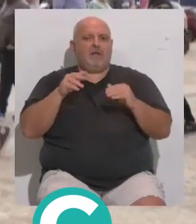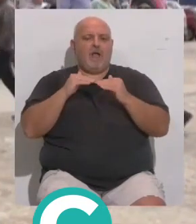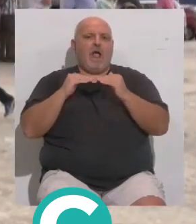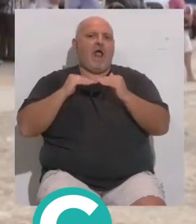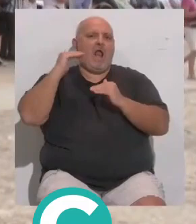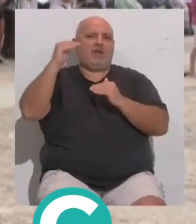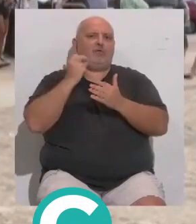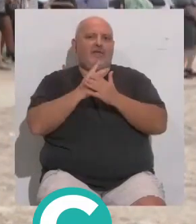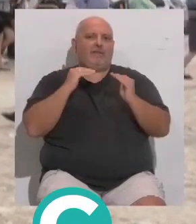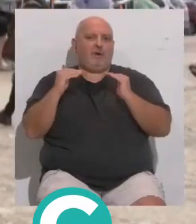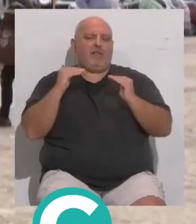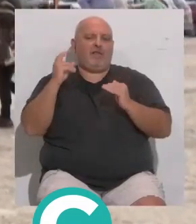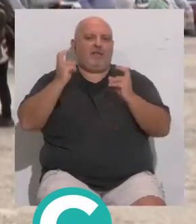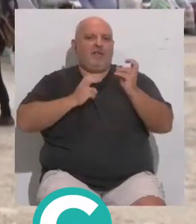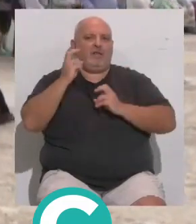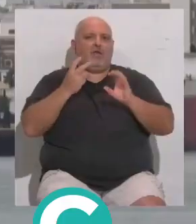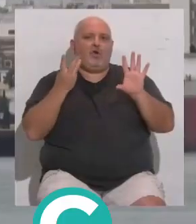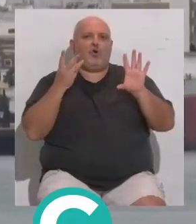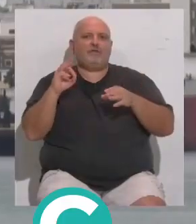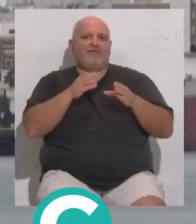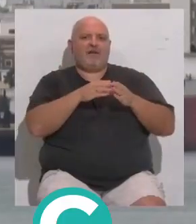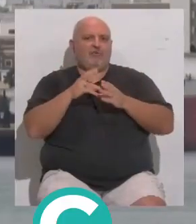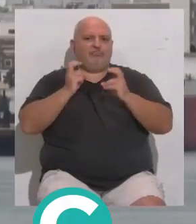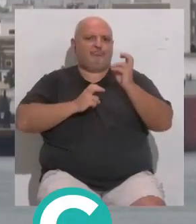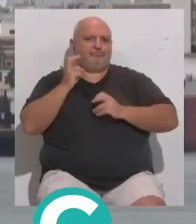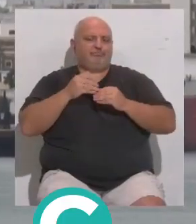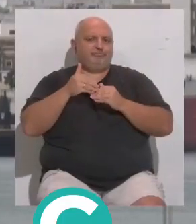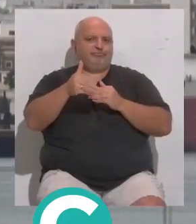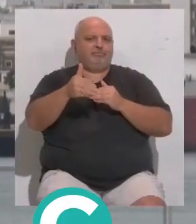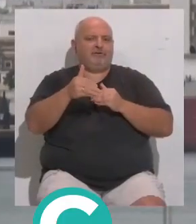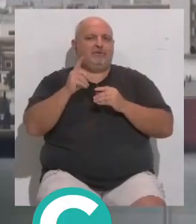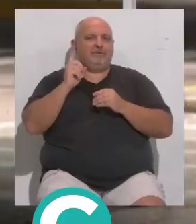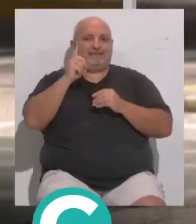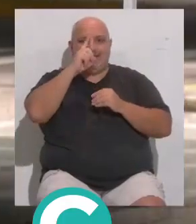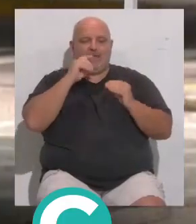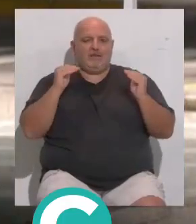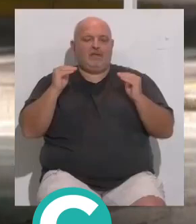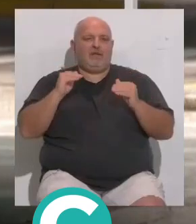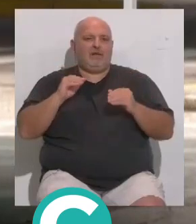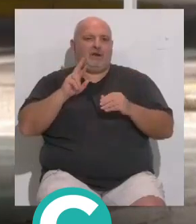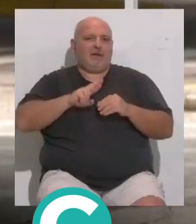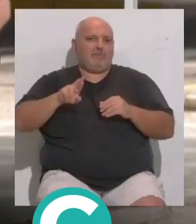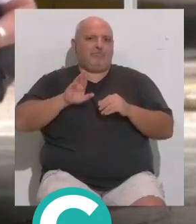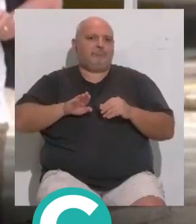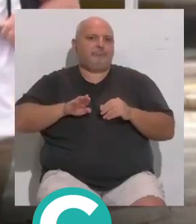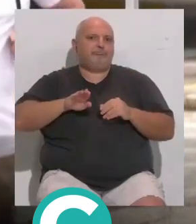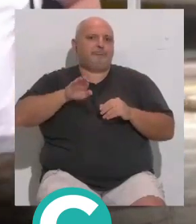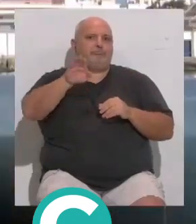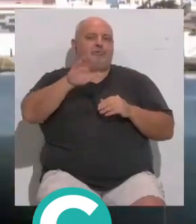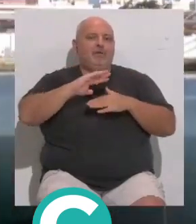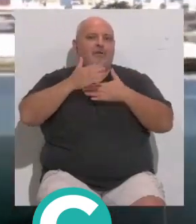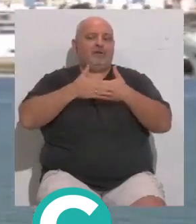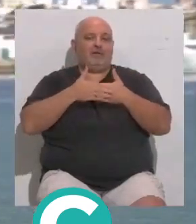muy provechosa, con la llegada de casi 80 cruceros. Todo ello en este año de la reactivación total del sector, que se prevé